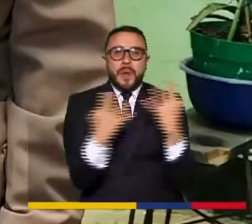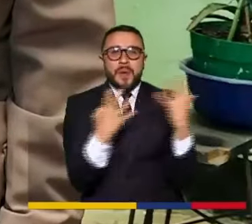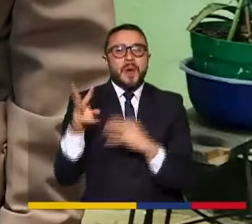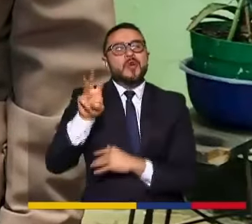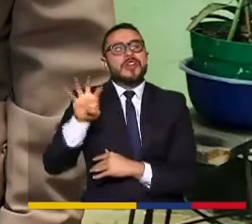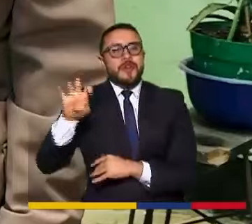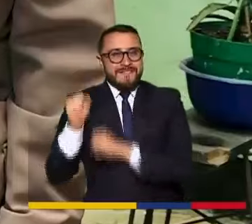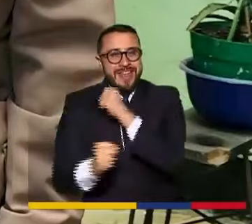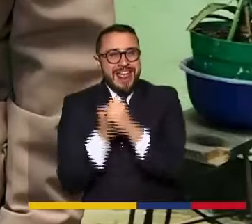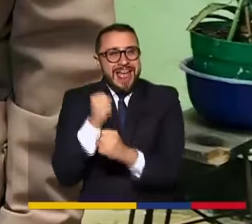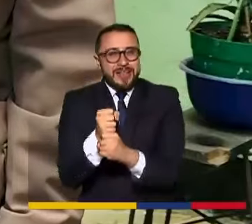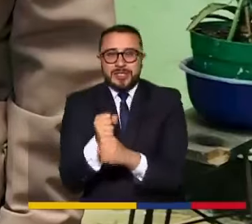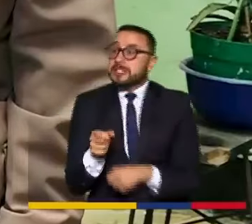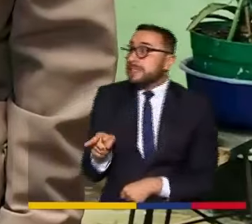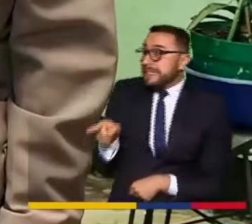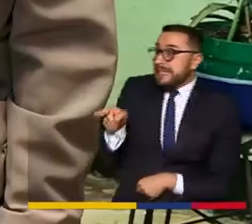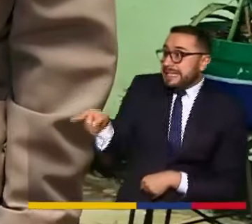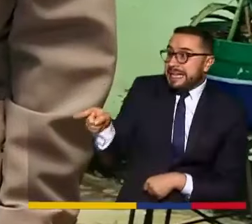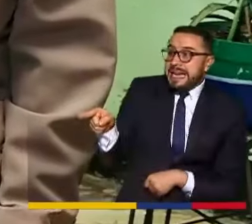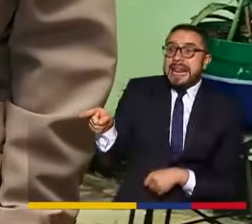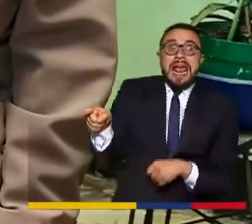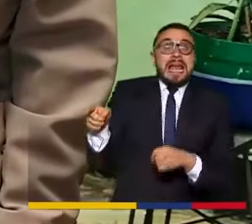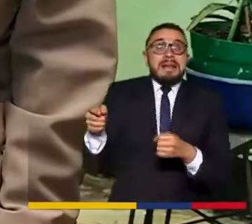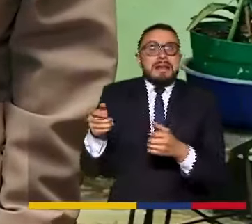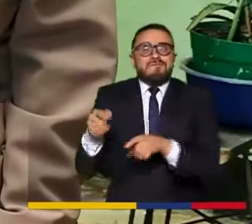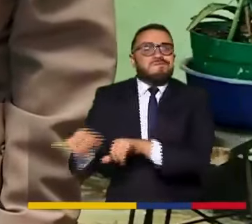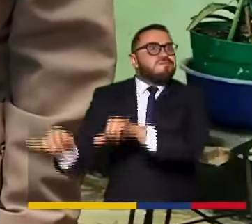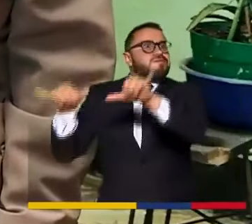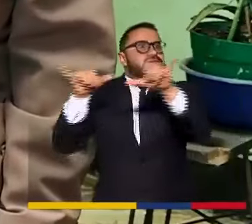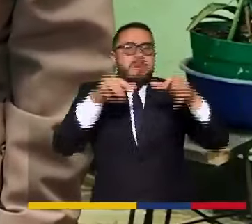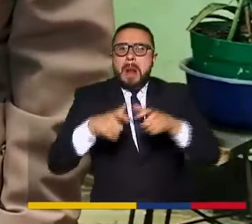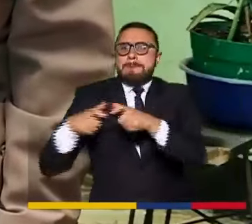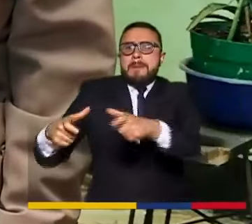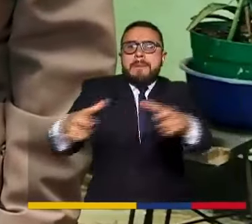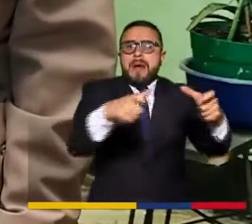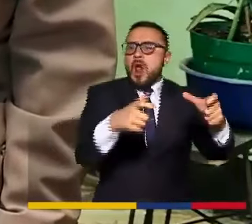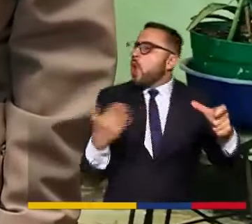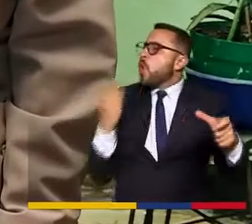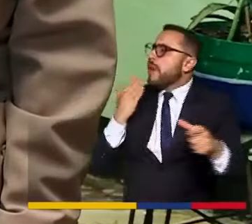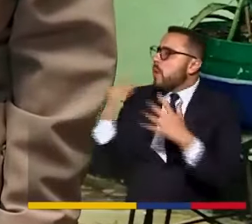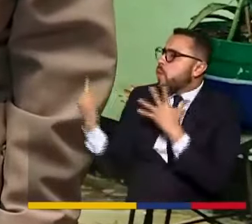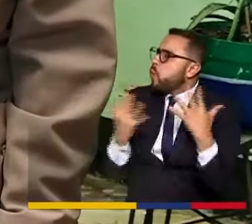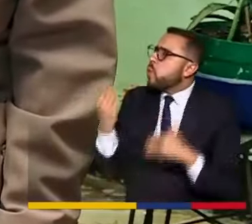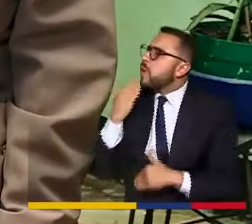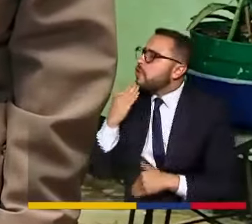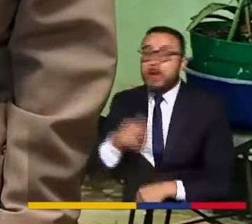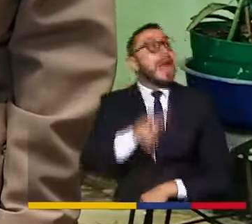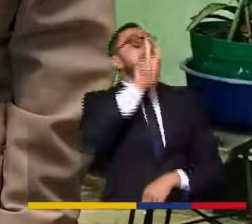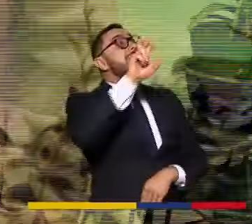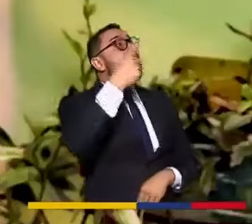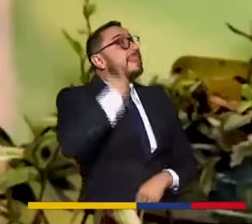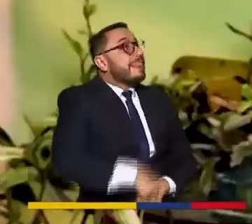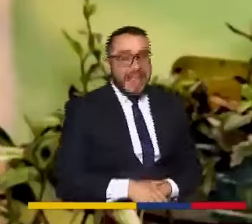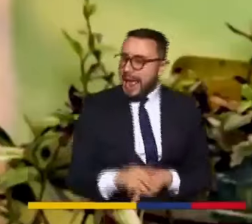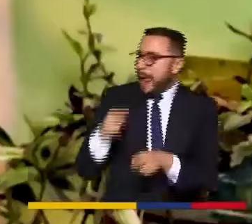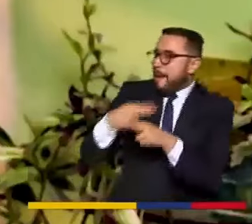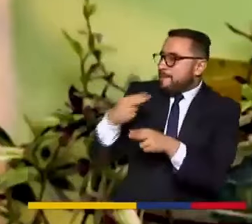89 y va a superar las brechas falta cuánto s días días para los